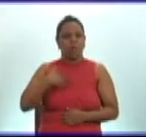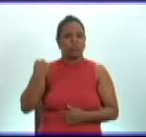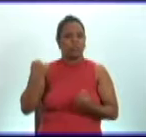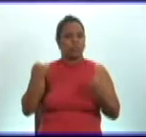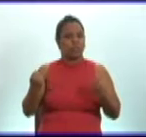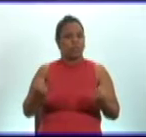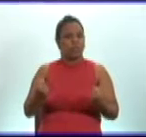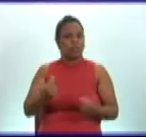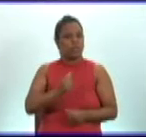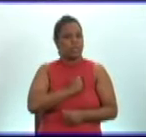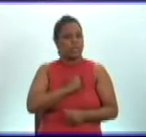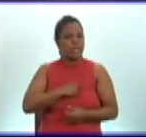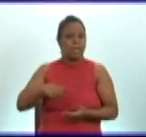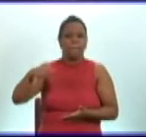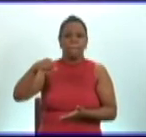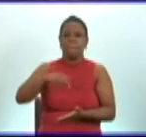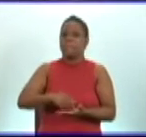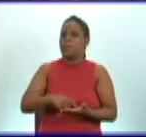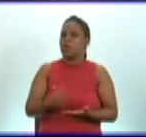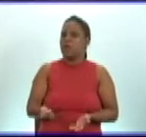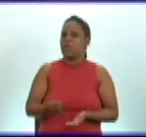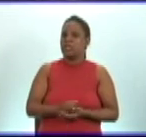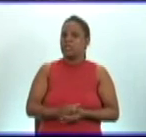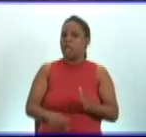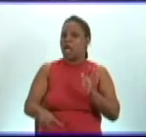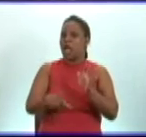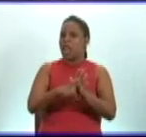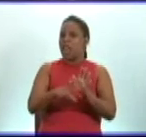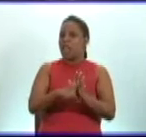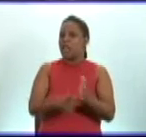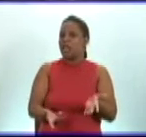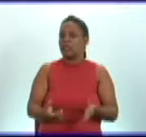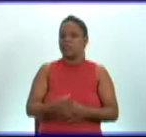quieren sobreponerse a la sana razón, a la ley.